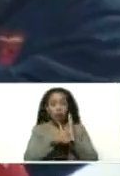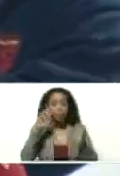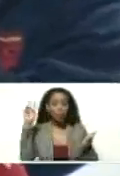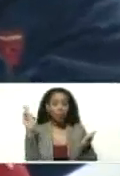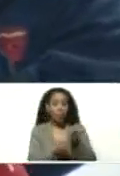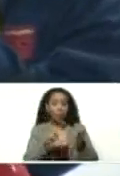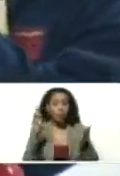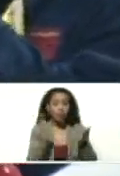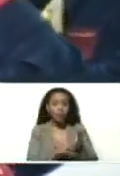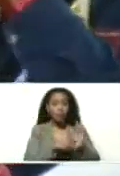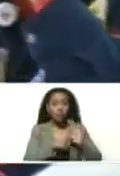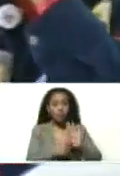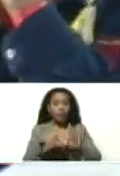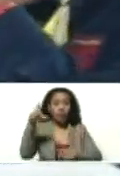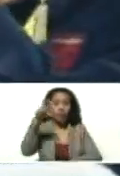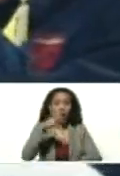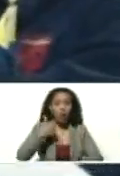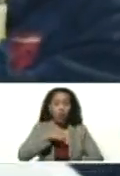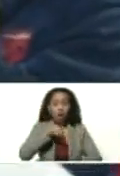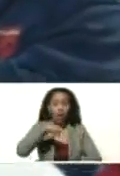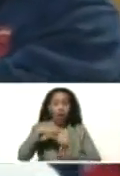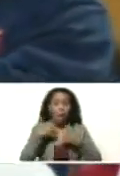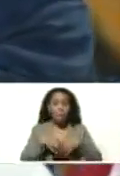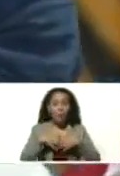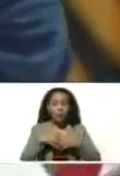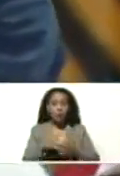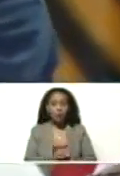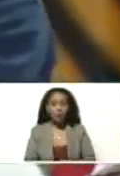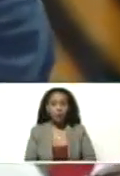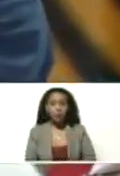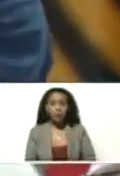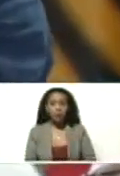realmente necesitamos en nuestras empresas.